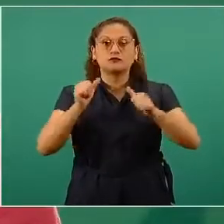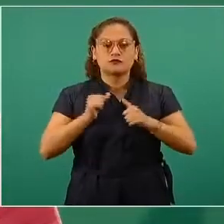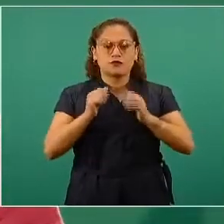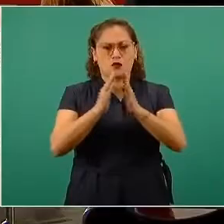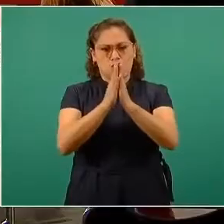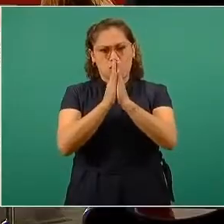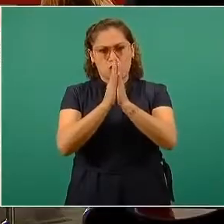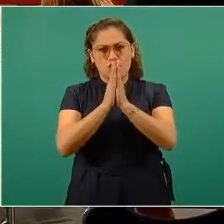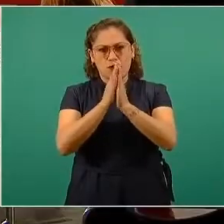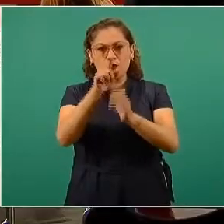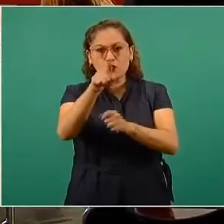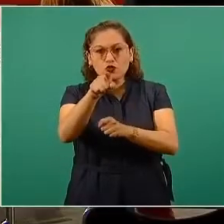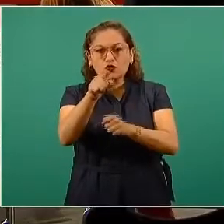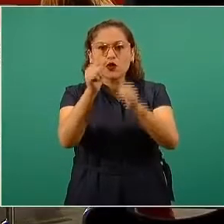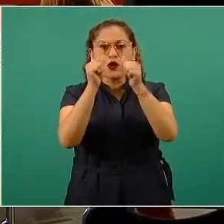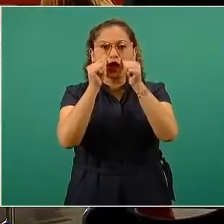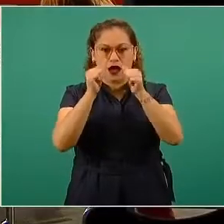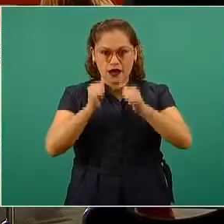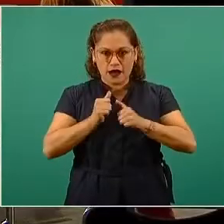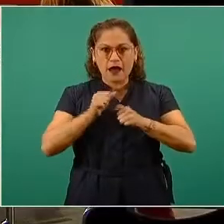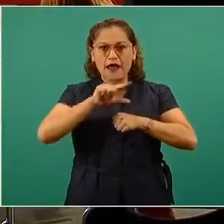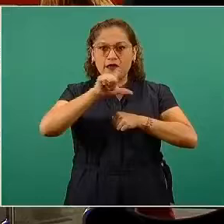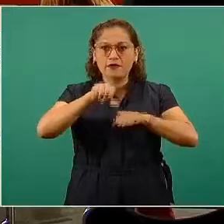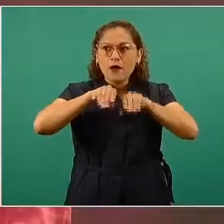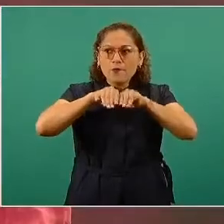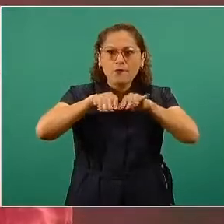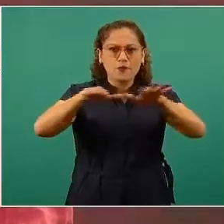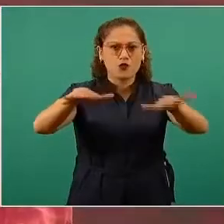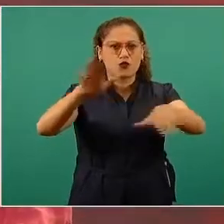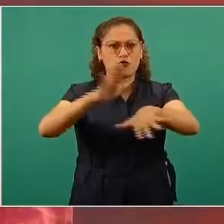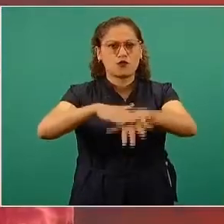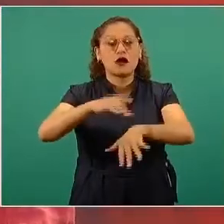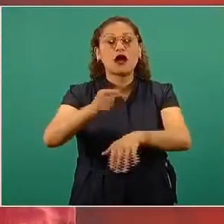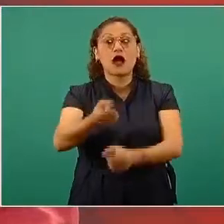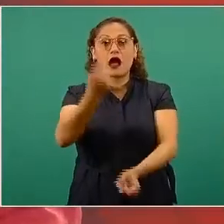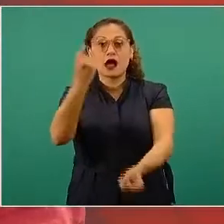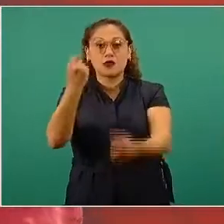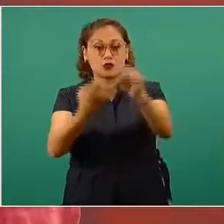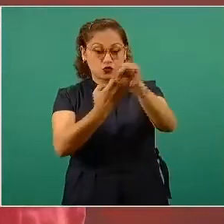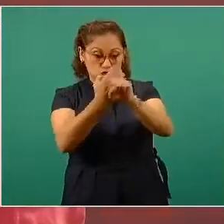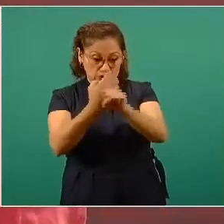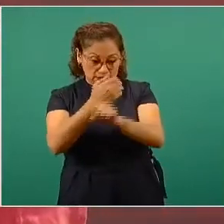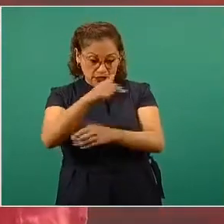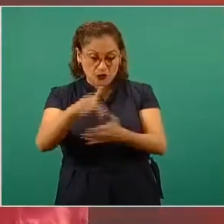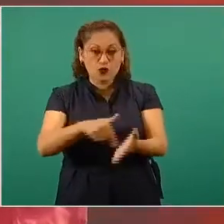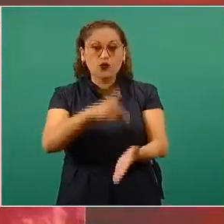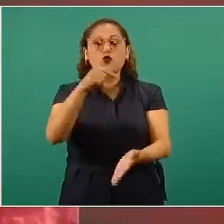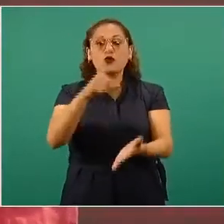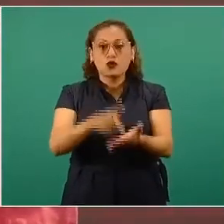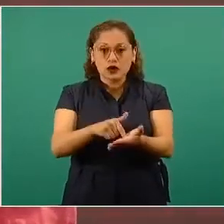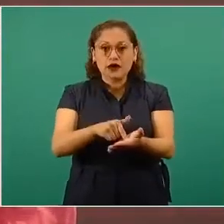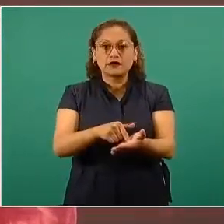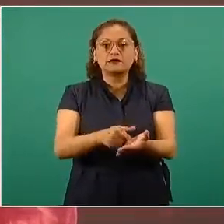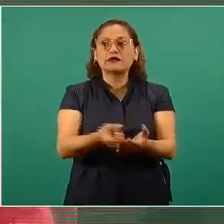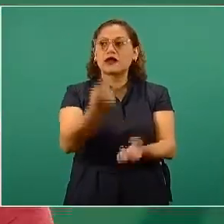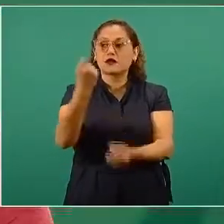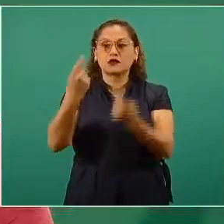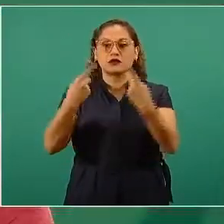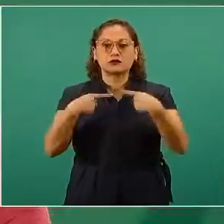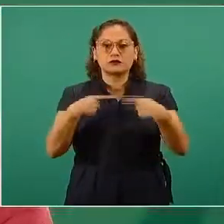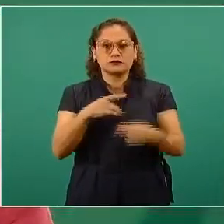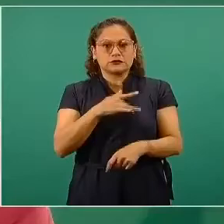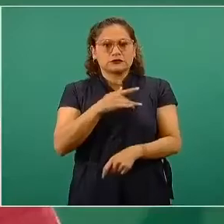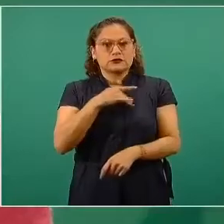esta información. En algunos lugares se ha detectado personas que empiezan a experimentar preocupación